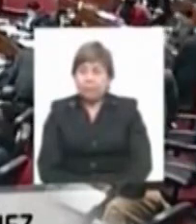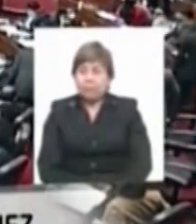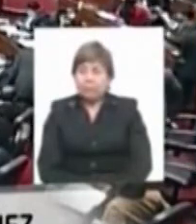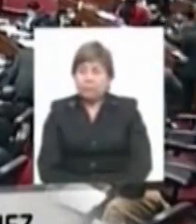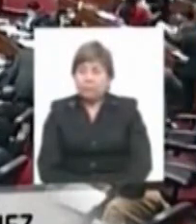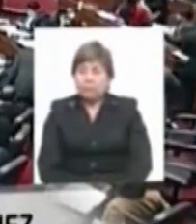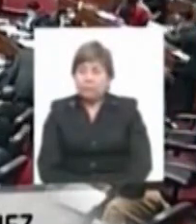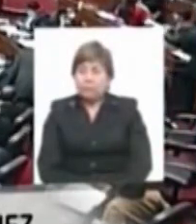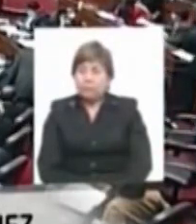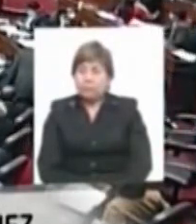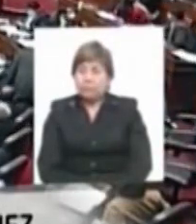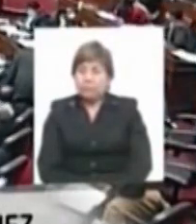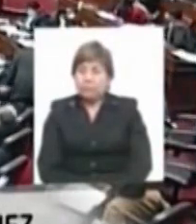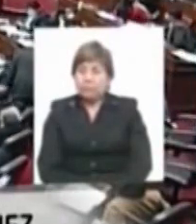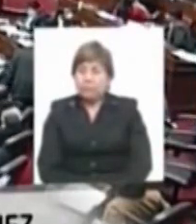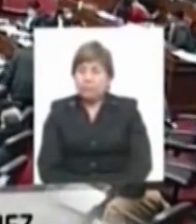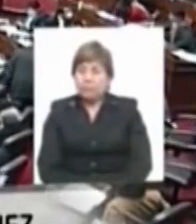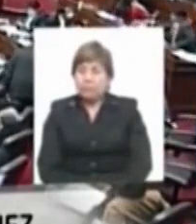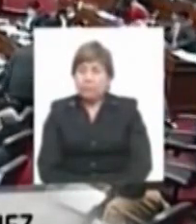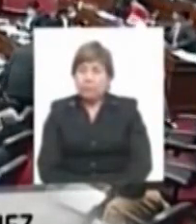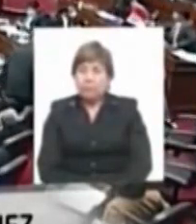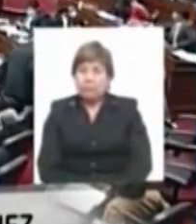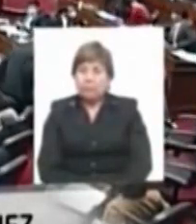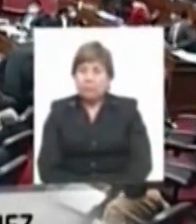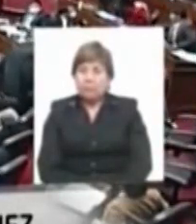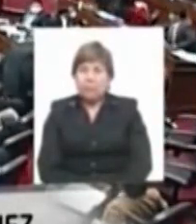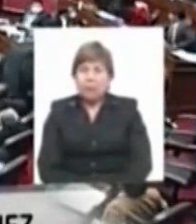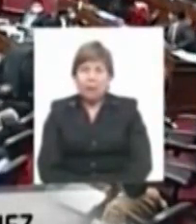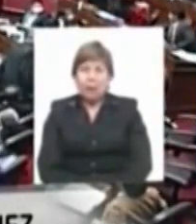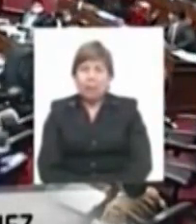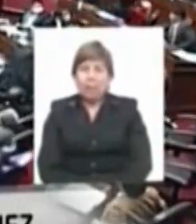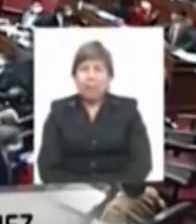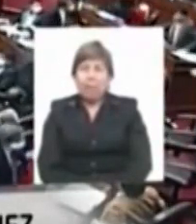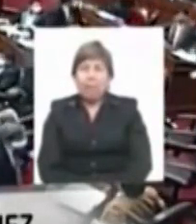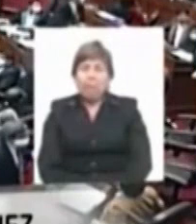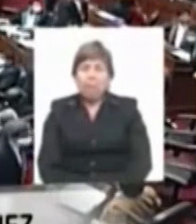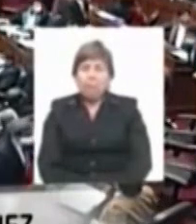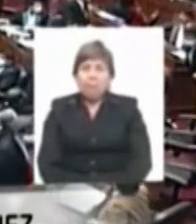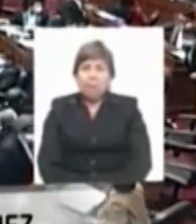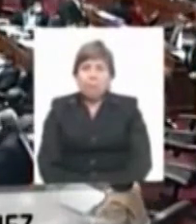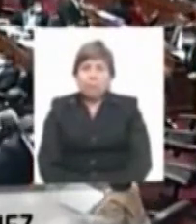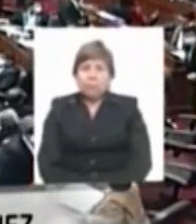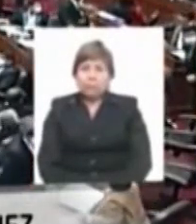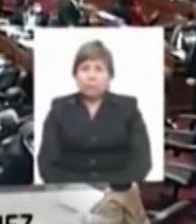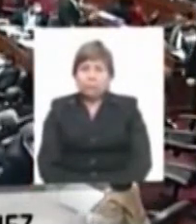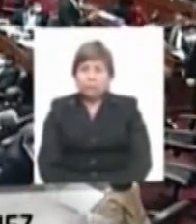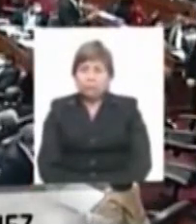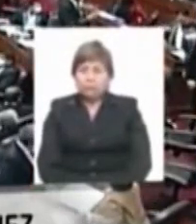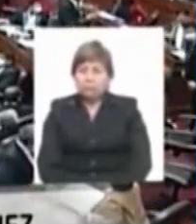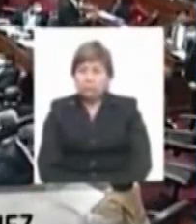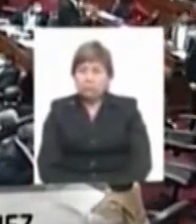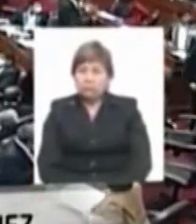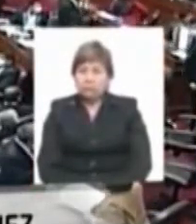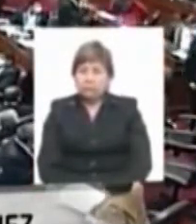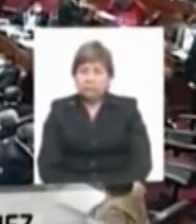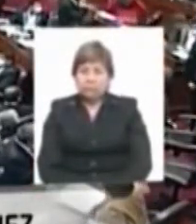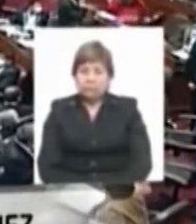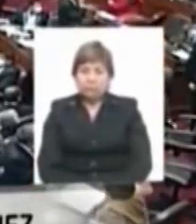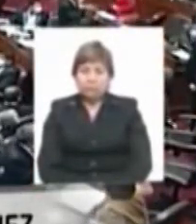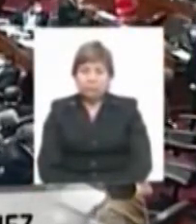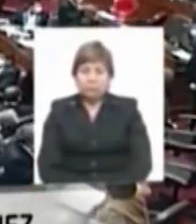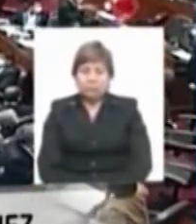la selección de generales al año 2023 cuando la el periodo de Pedro Castillo originalmente debería